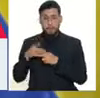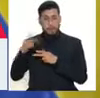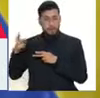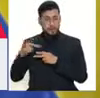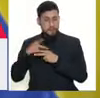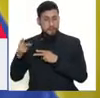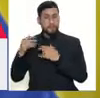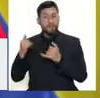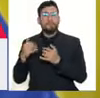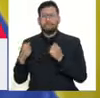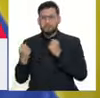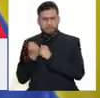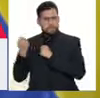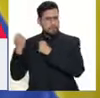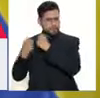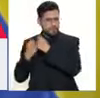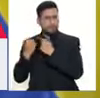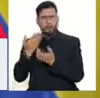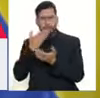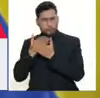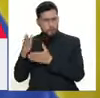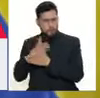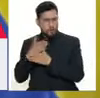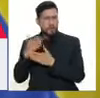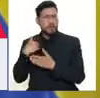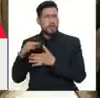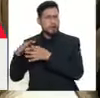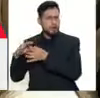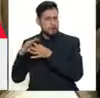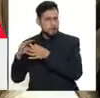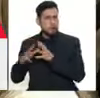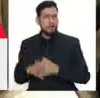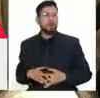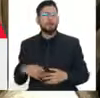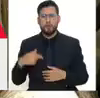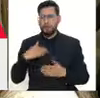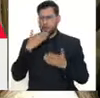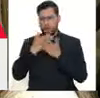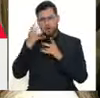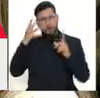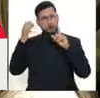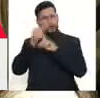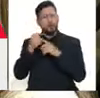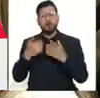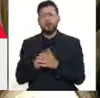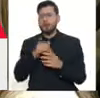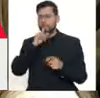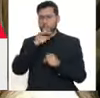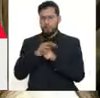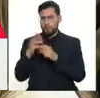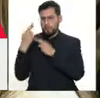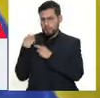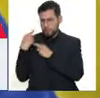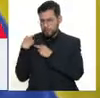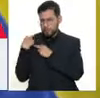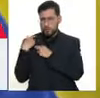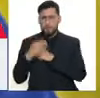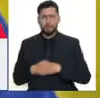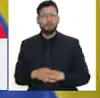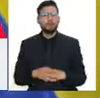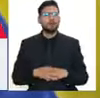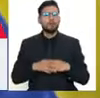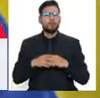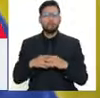vecindad y de apoyo mutuo en nuestra relación bilateral, hemos logrado definir compromisos